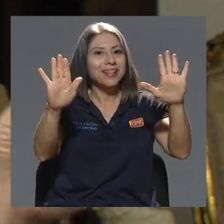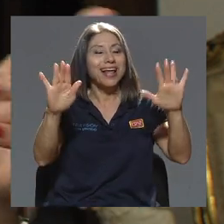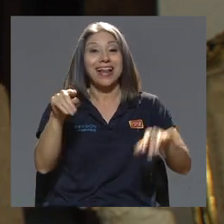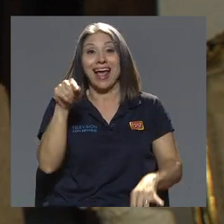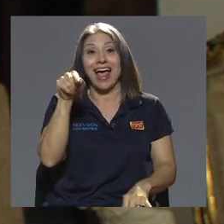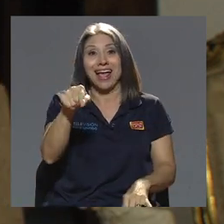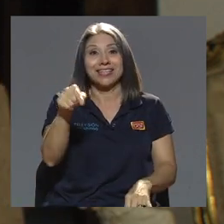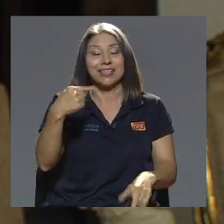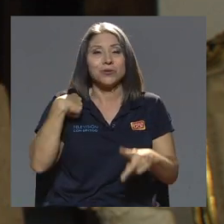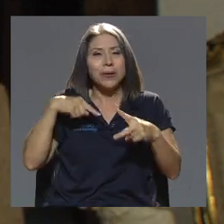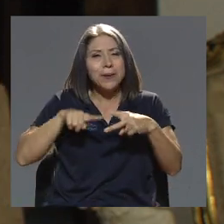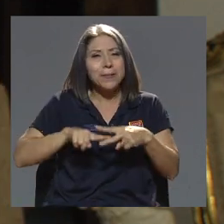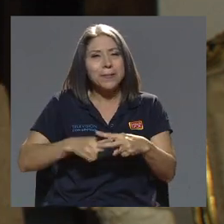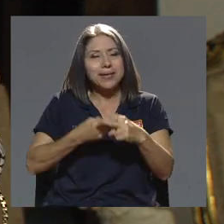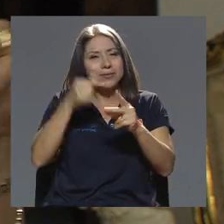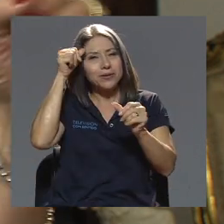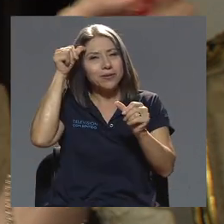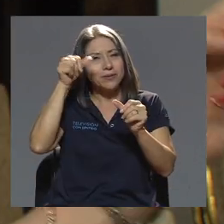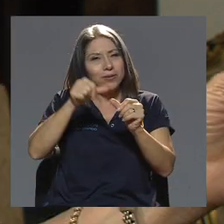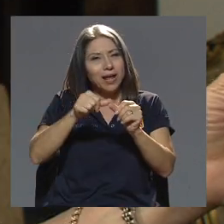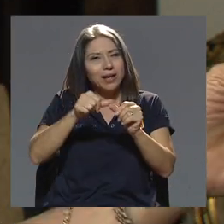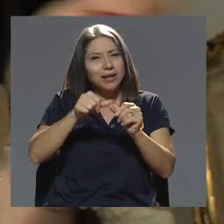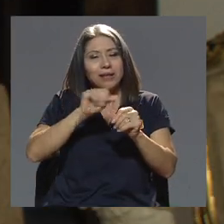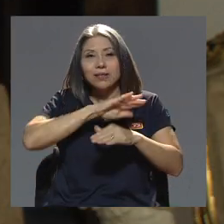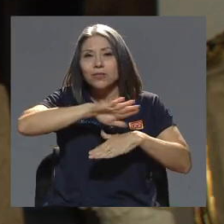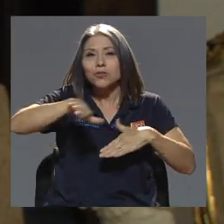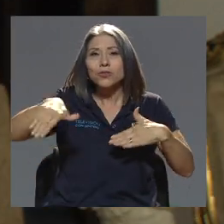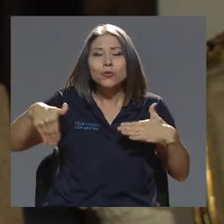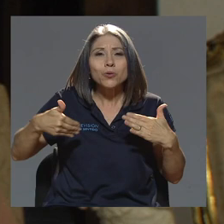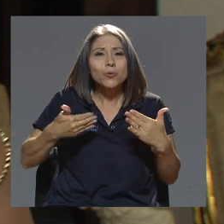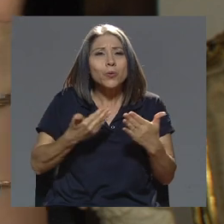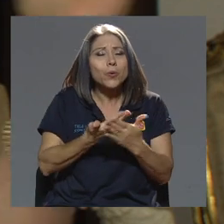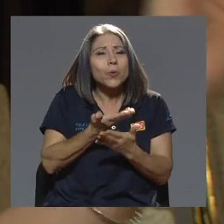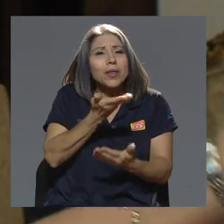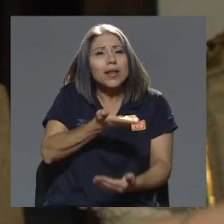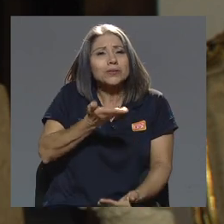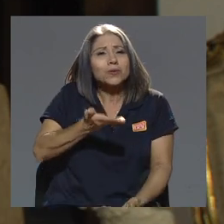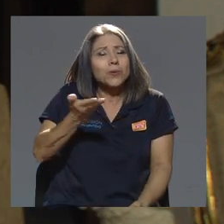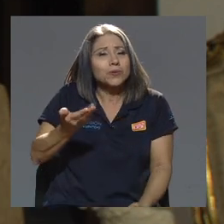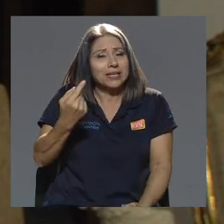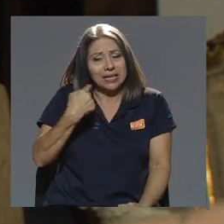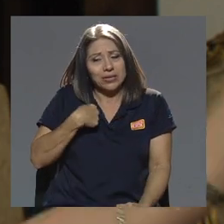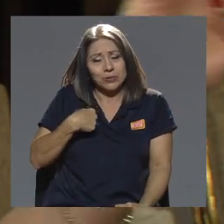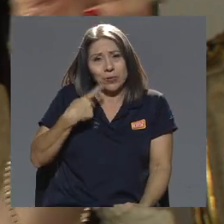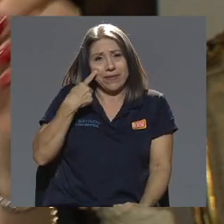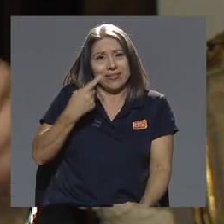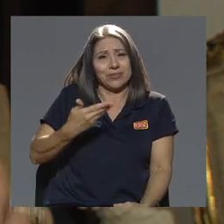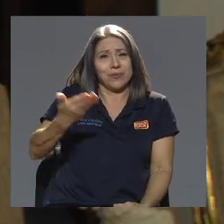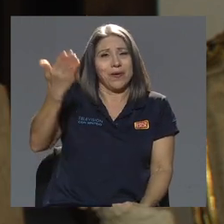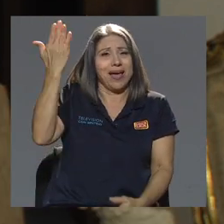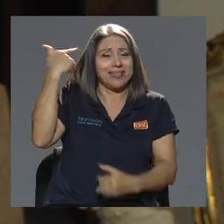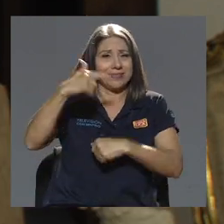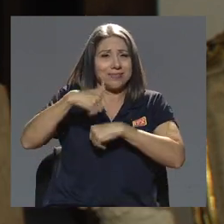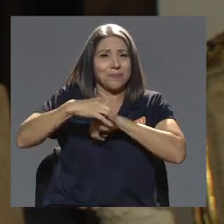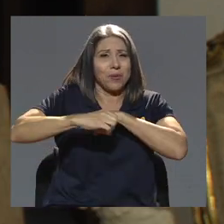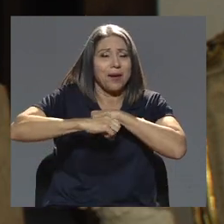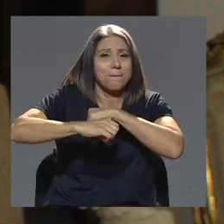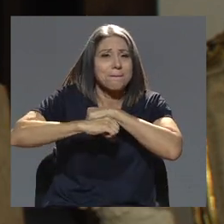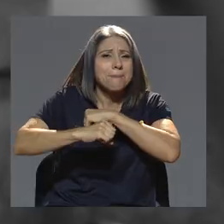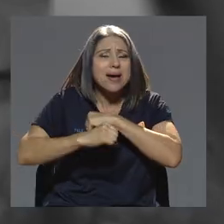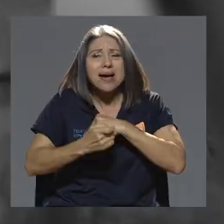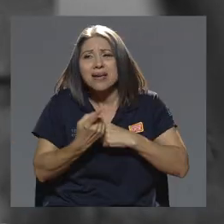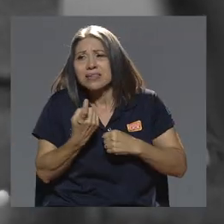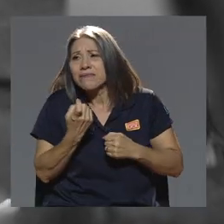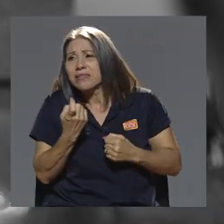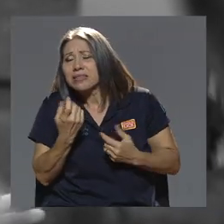es donde empiezo a recordar todas las carencias que yo había visto a lo largo de las campañas, a lo largo